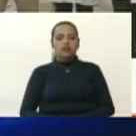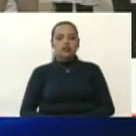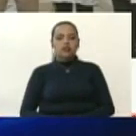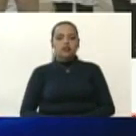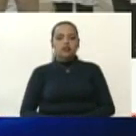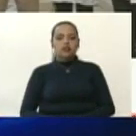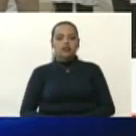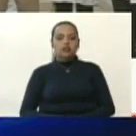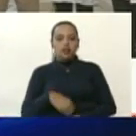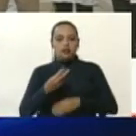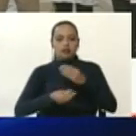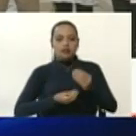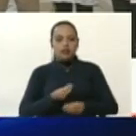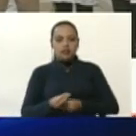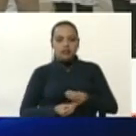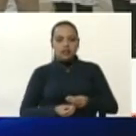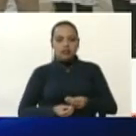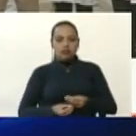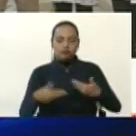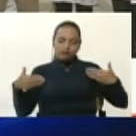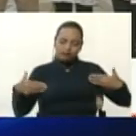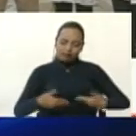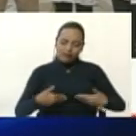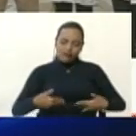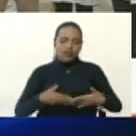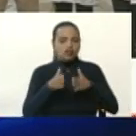Estamos haciendo de tripas corazón